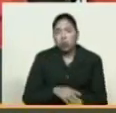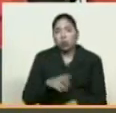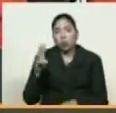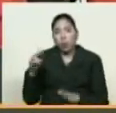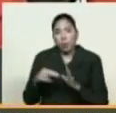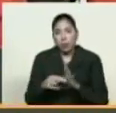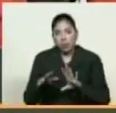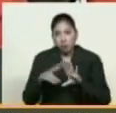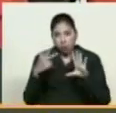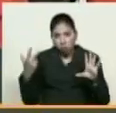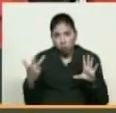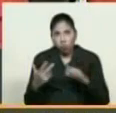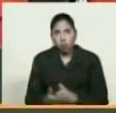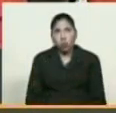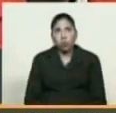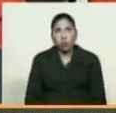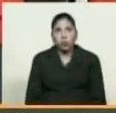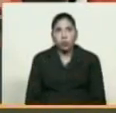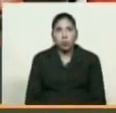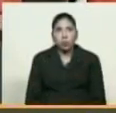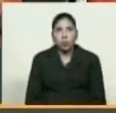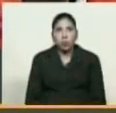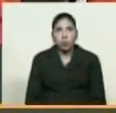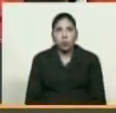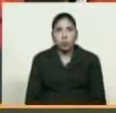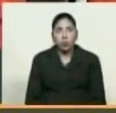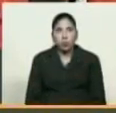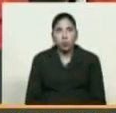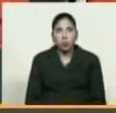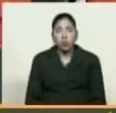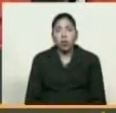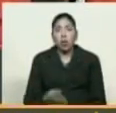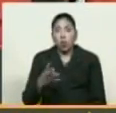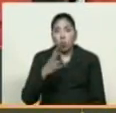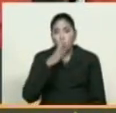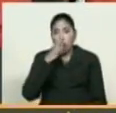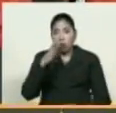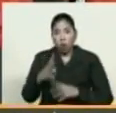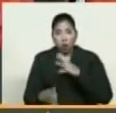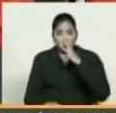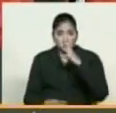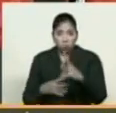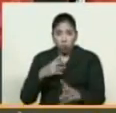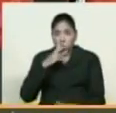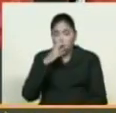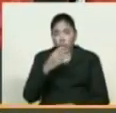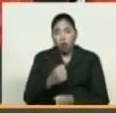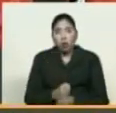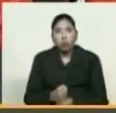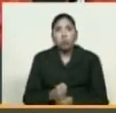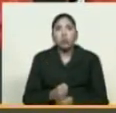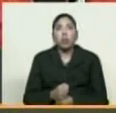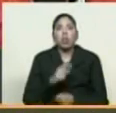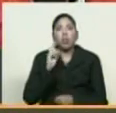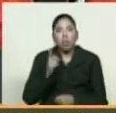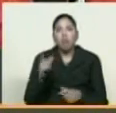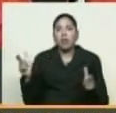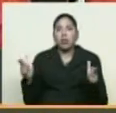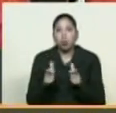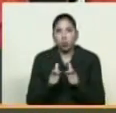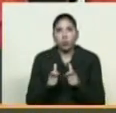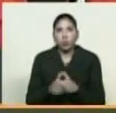2018, corresponde al congreso del partido de acuerdo a los estatutos. Cada 4 años debe reunirse. El último lo hicimos en el año